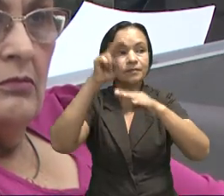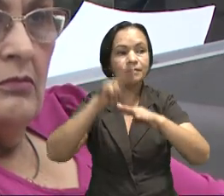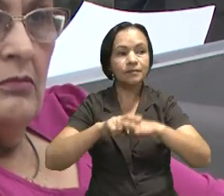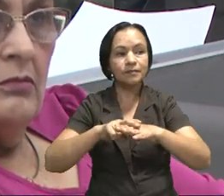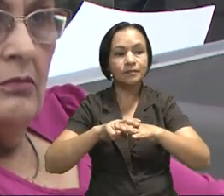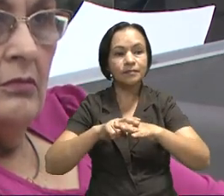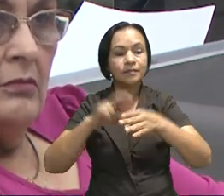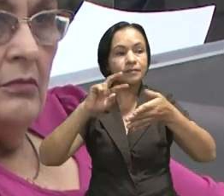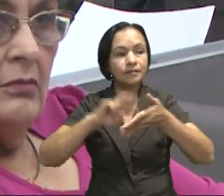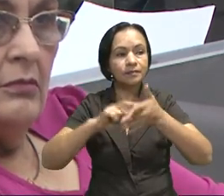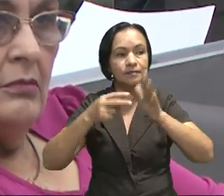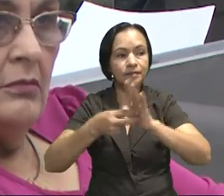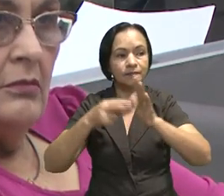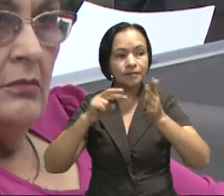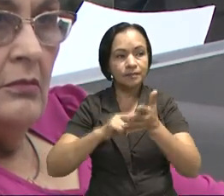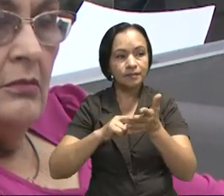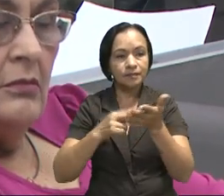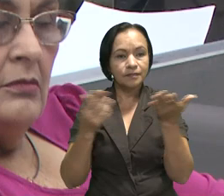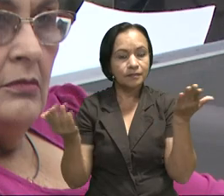son